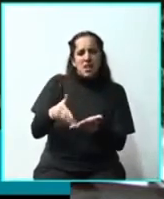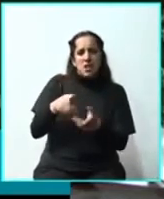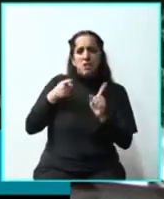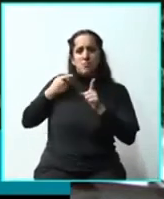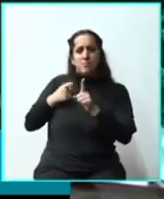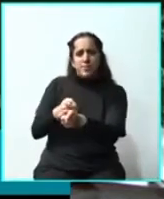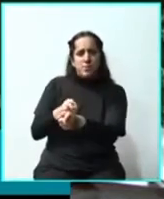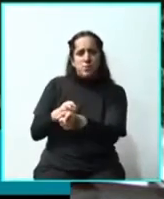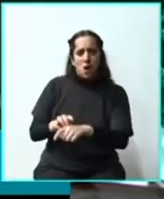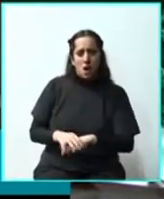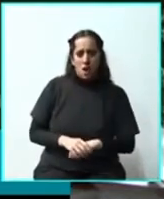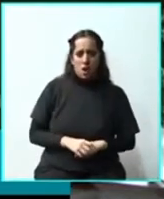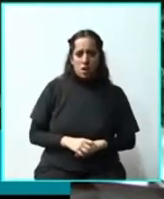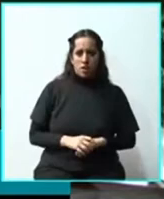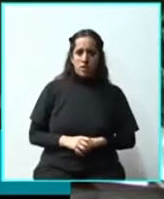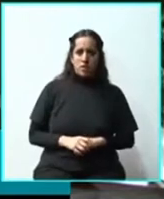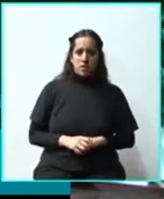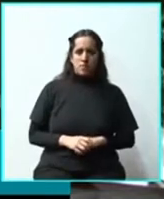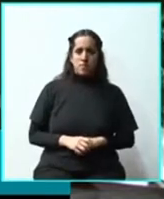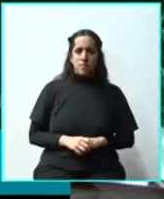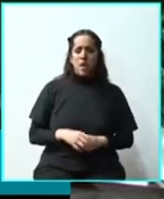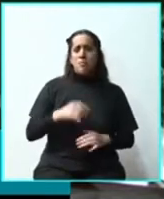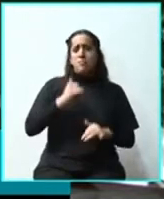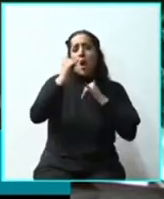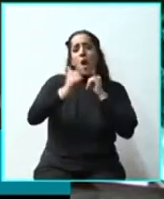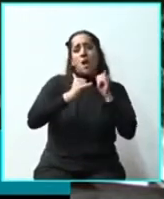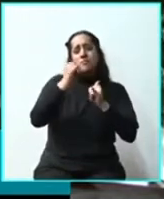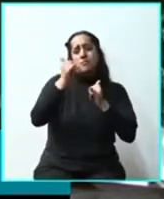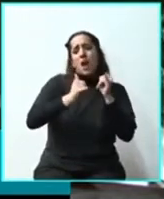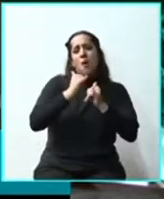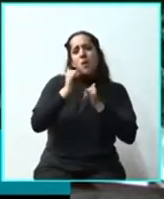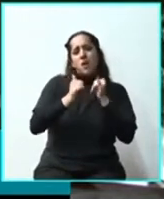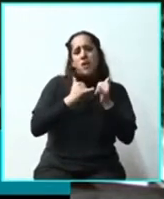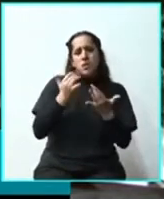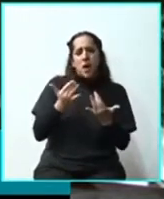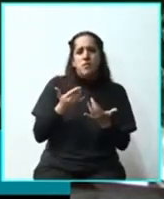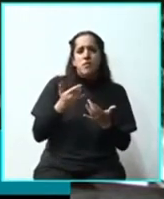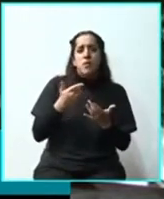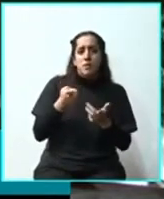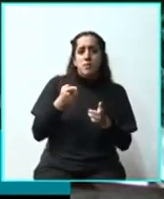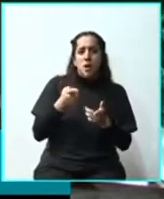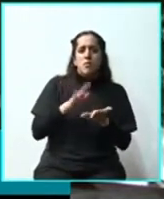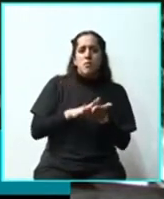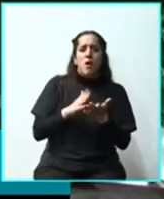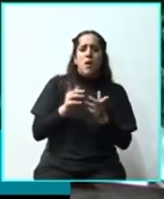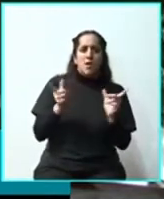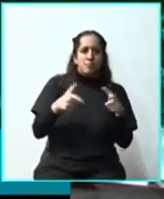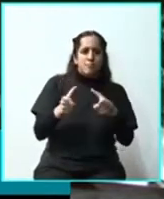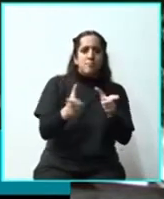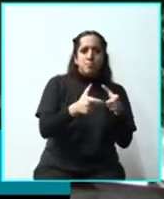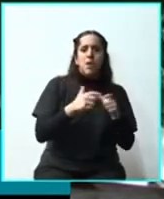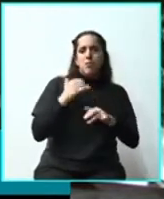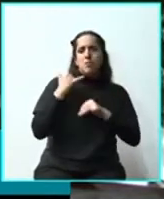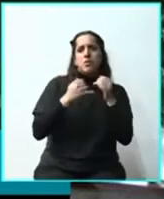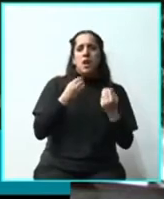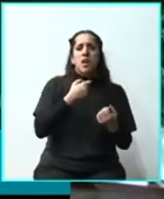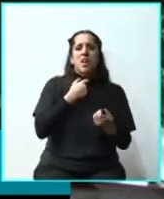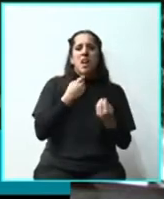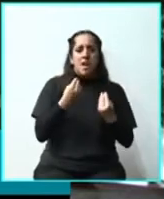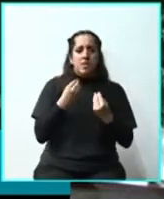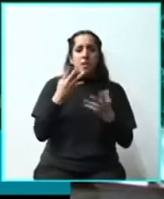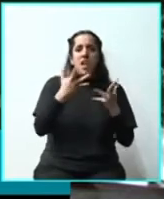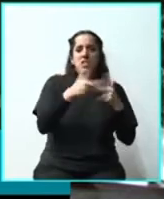persecución. Los argumentos que se han dado oportunamente cuando participamos de las comisiones era que como el sistema existe hay